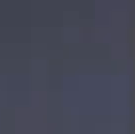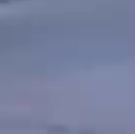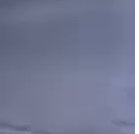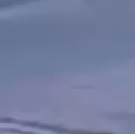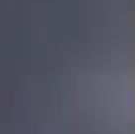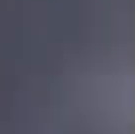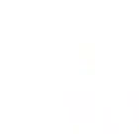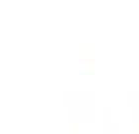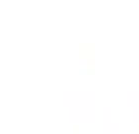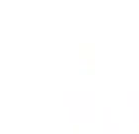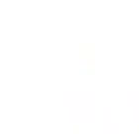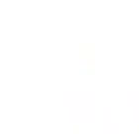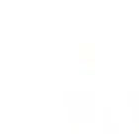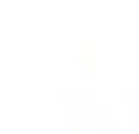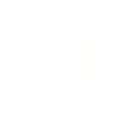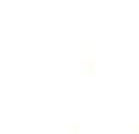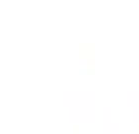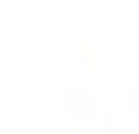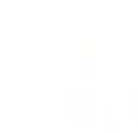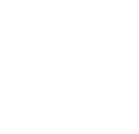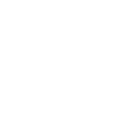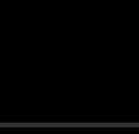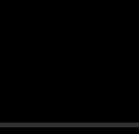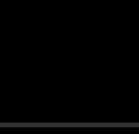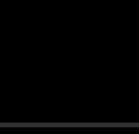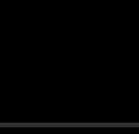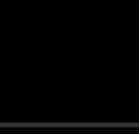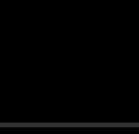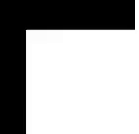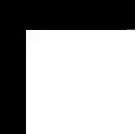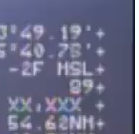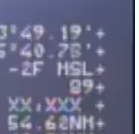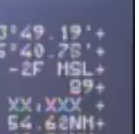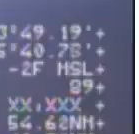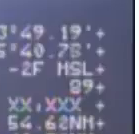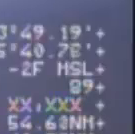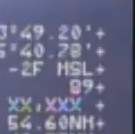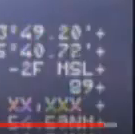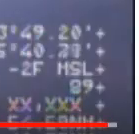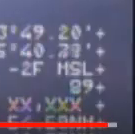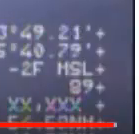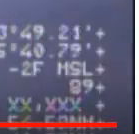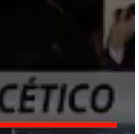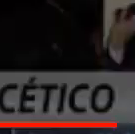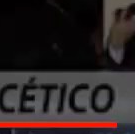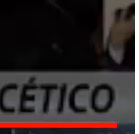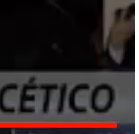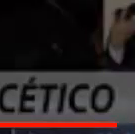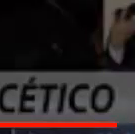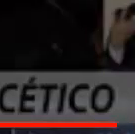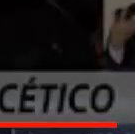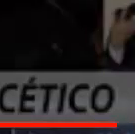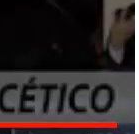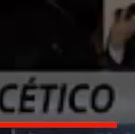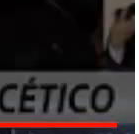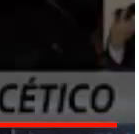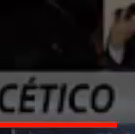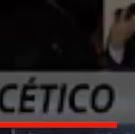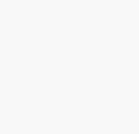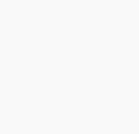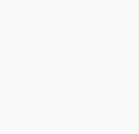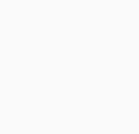respecto Padrino López respecto a este acontecimiento que